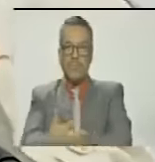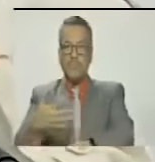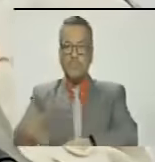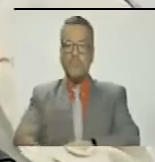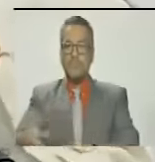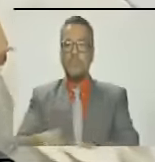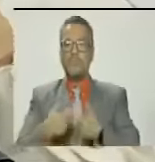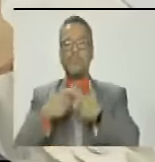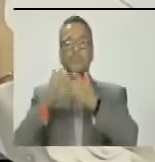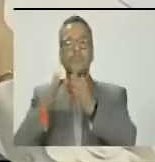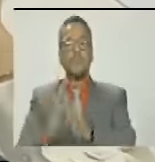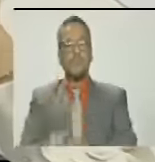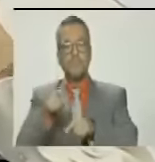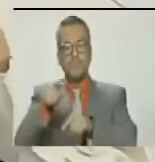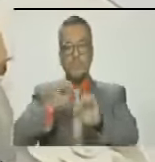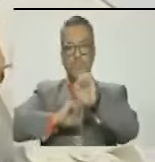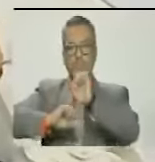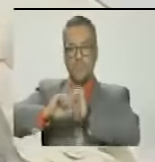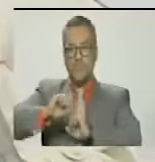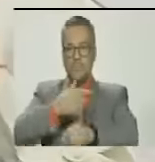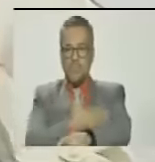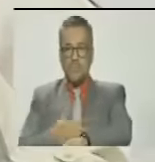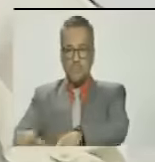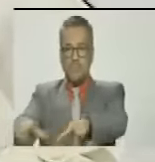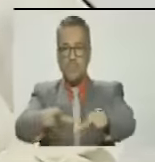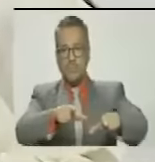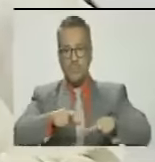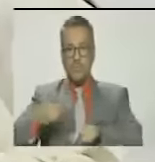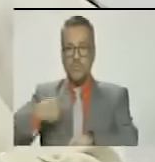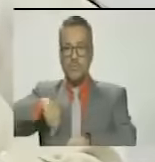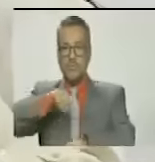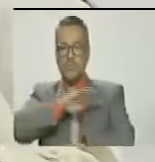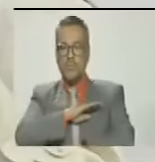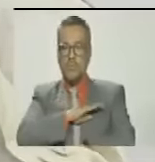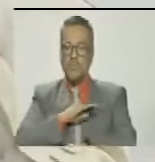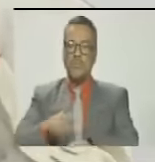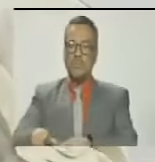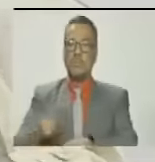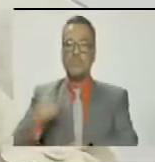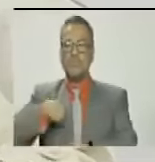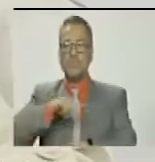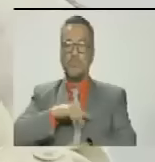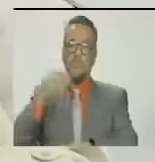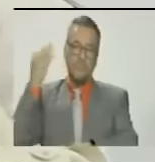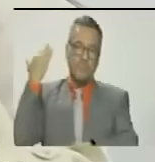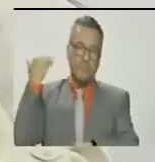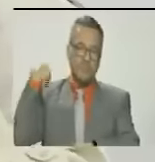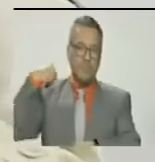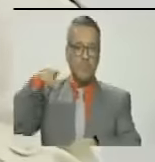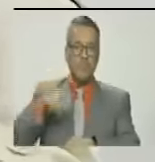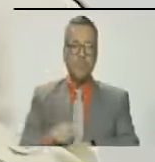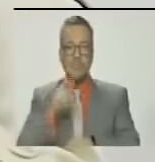sangre libertadora para defender el sagrado territorio y nuestra soberanía, por nuestros ancestros y